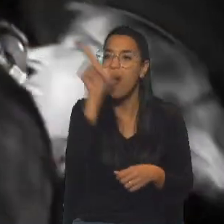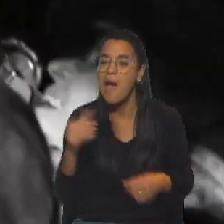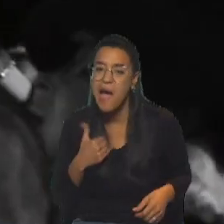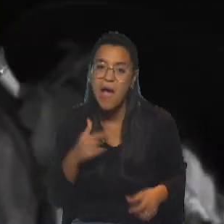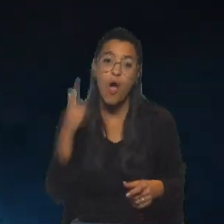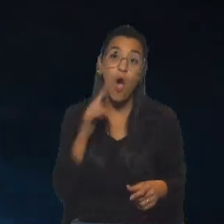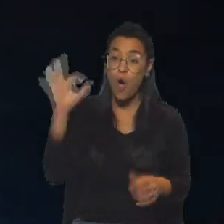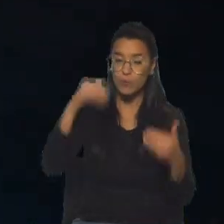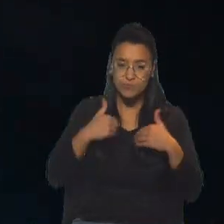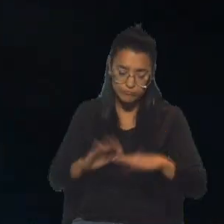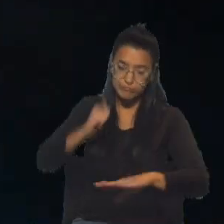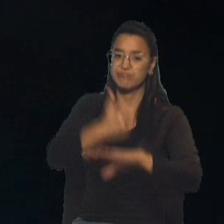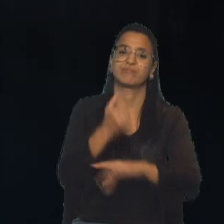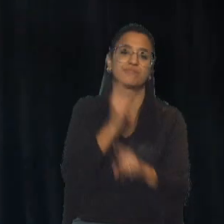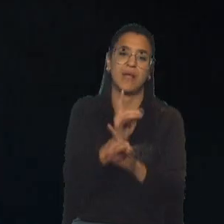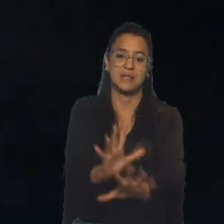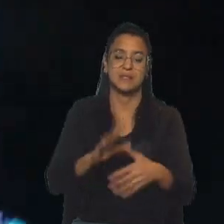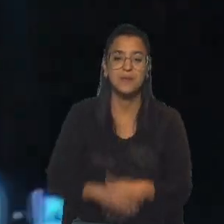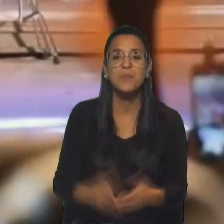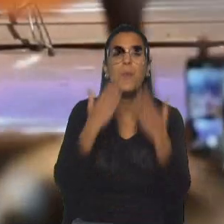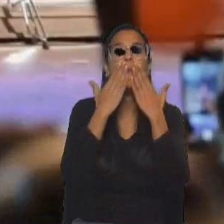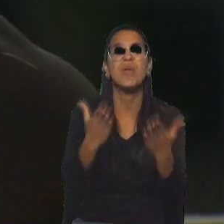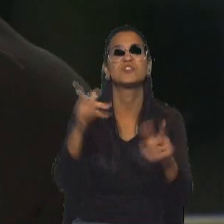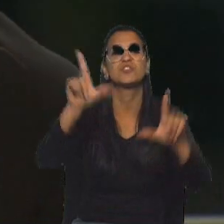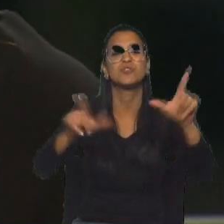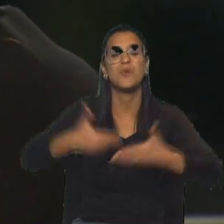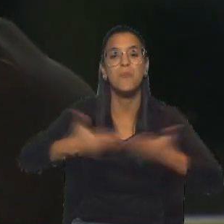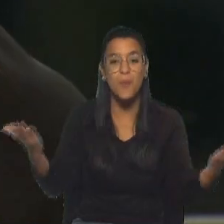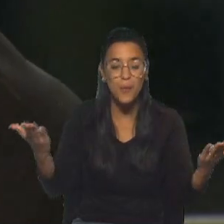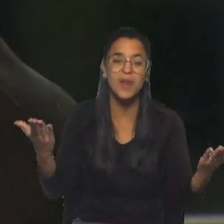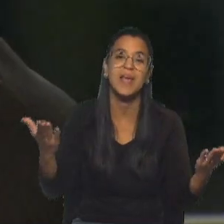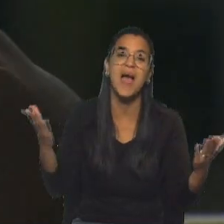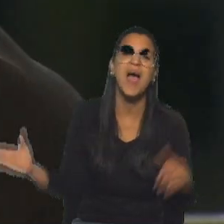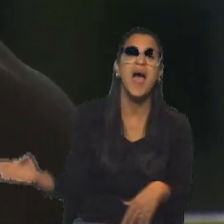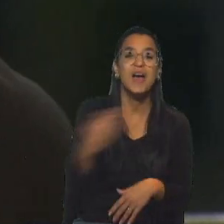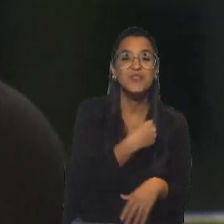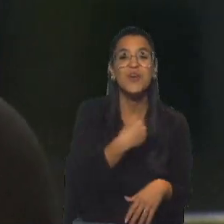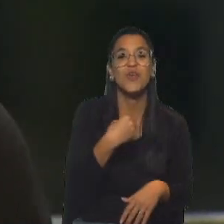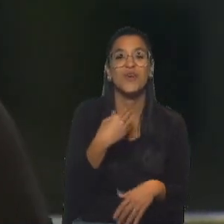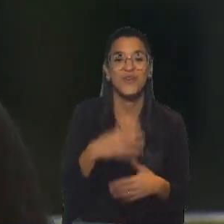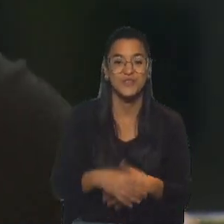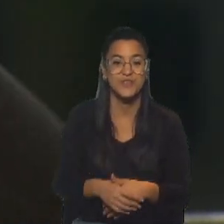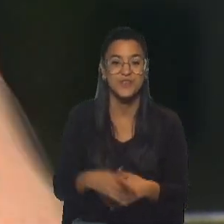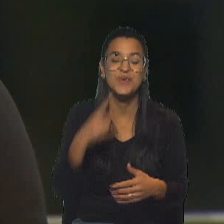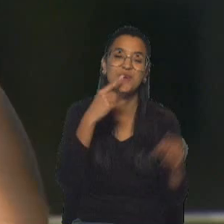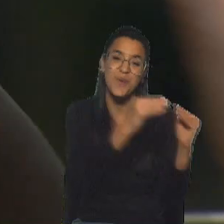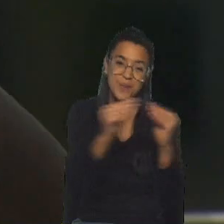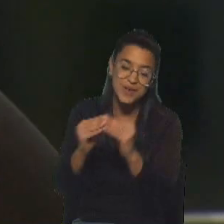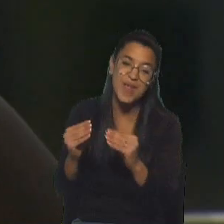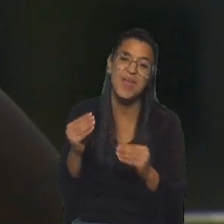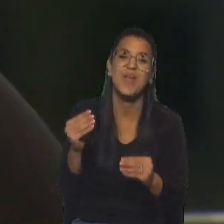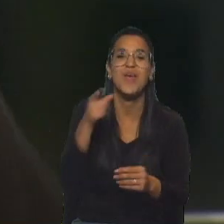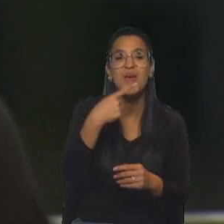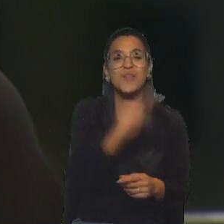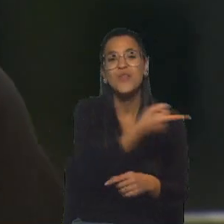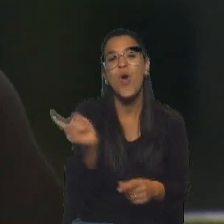den la oportunidad de subir, siempre estoy ahí. Un beso a toda la gente de Televisión Pública, a todos mis compañeros, a toda la